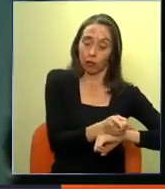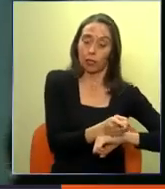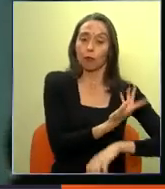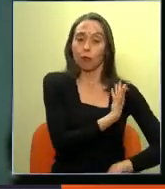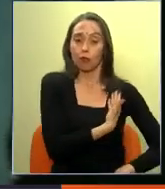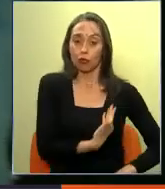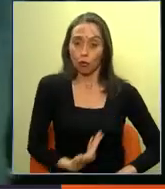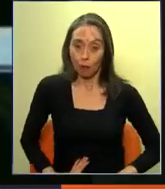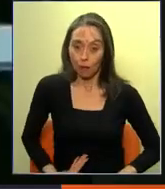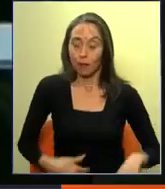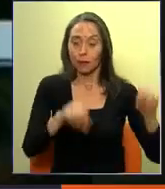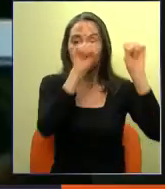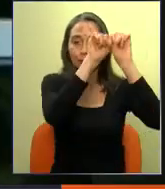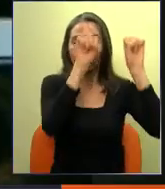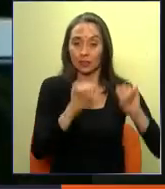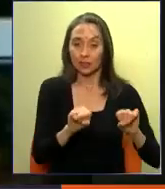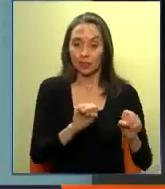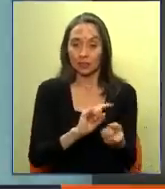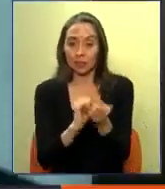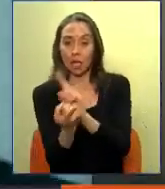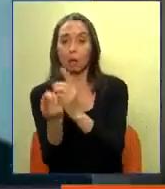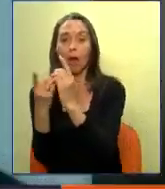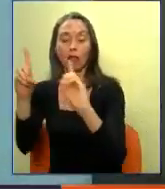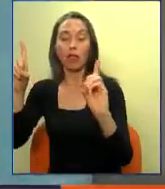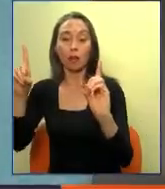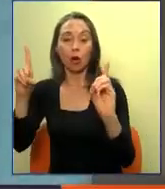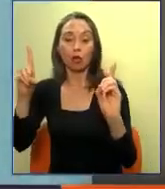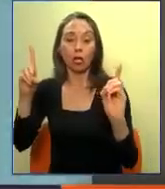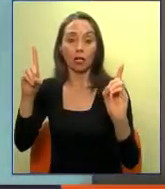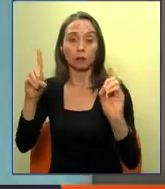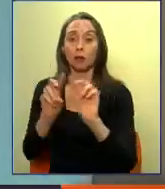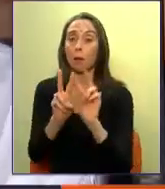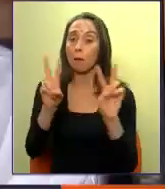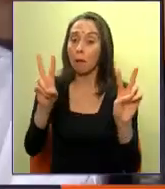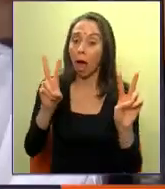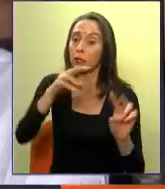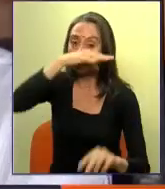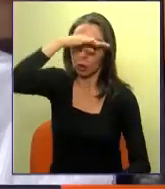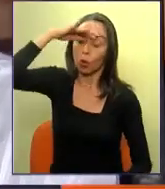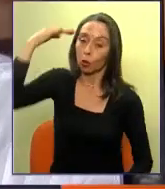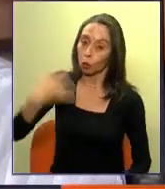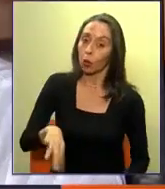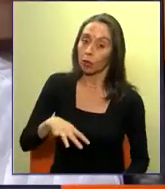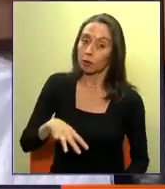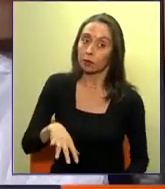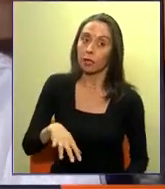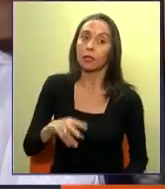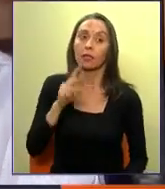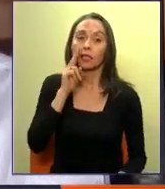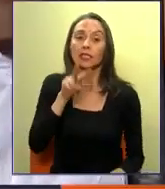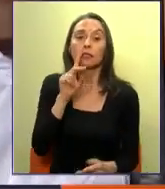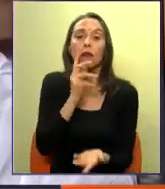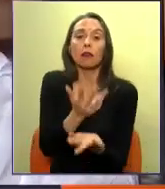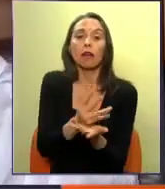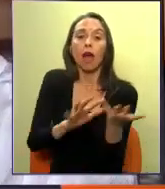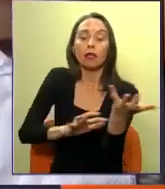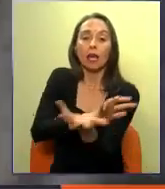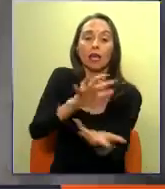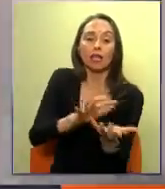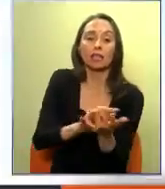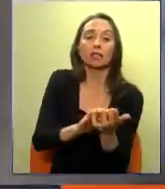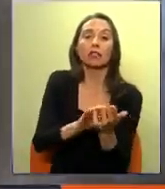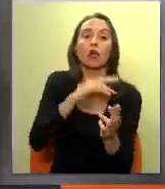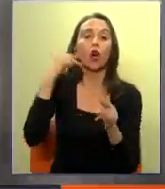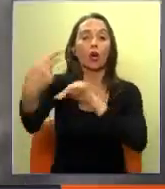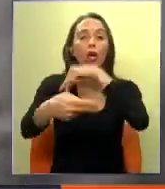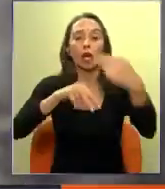gobierno, a un sistema democrático pacíficamente, sin una crisis ni derramamiento de